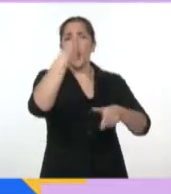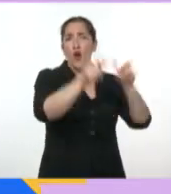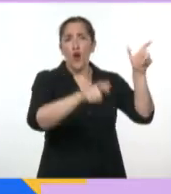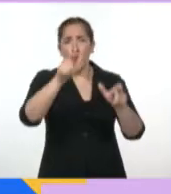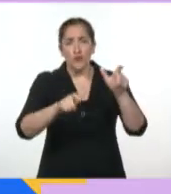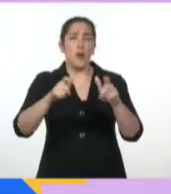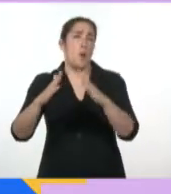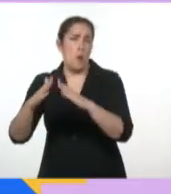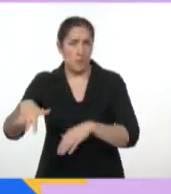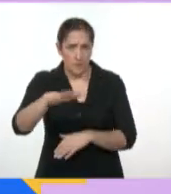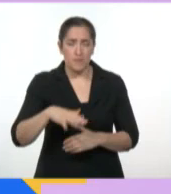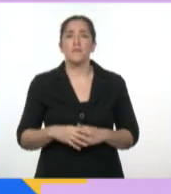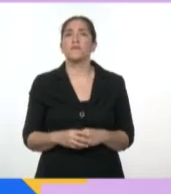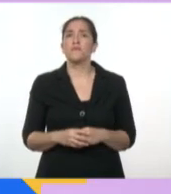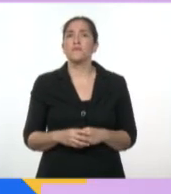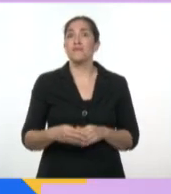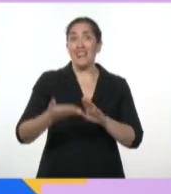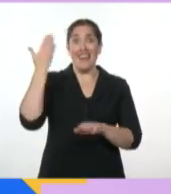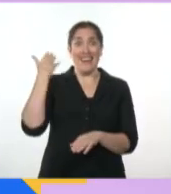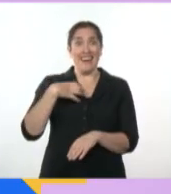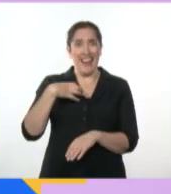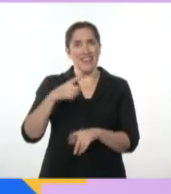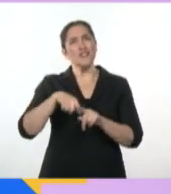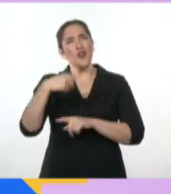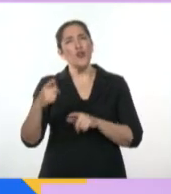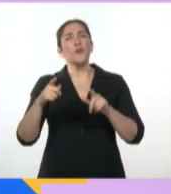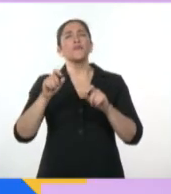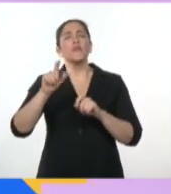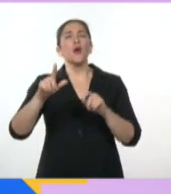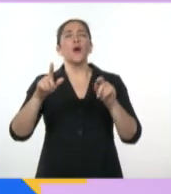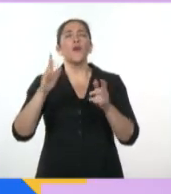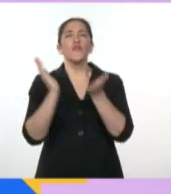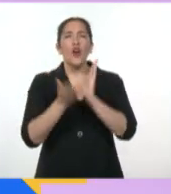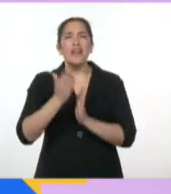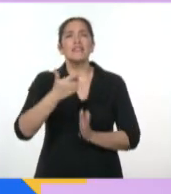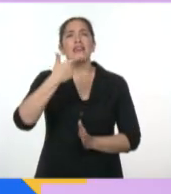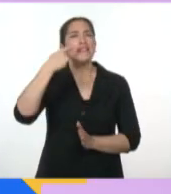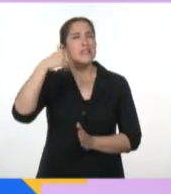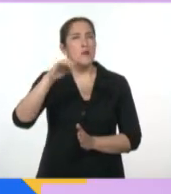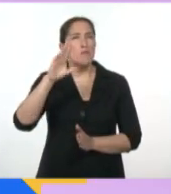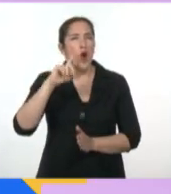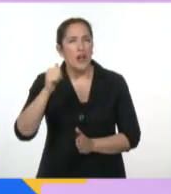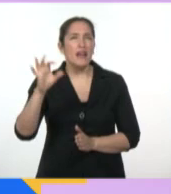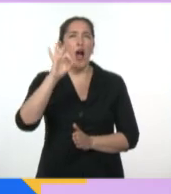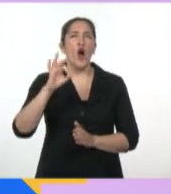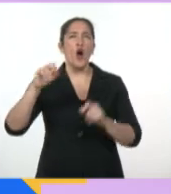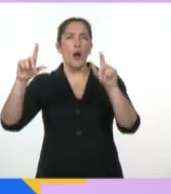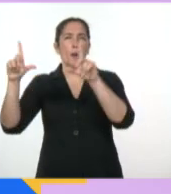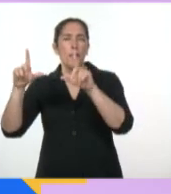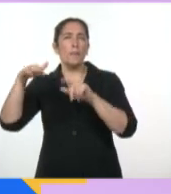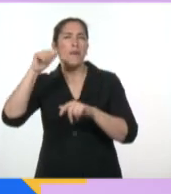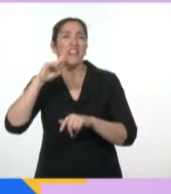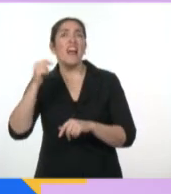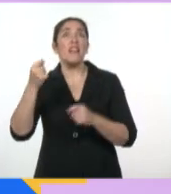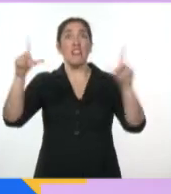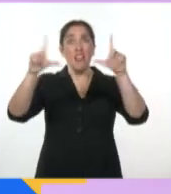vamos al material. Esta ya la habíamos tratado en la clase pasada, ¿se acuerdan? La violencia simbólica mediática que tiene que ver, lo dijimos, con los estereotipos reflejados